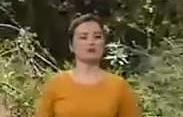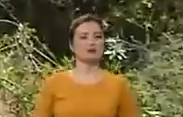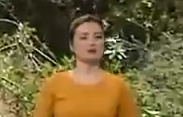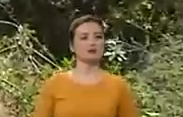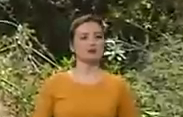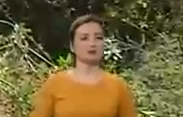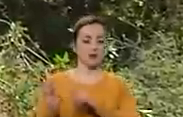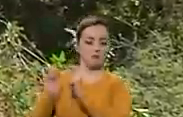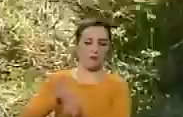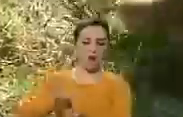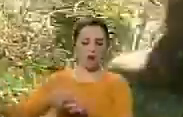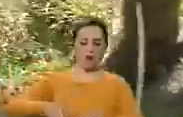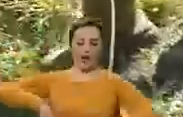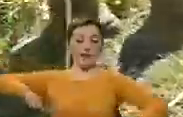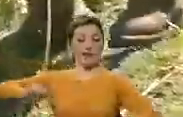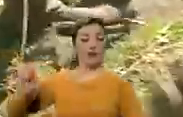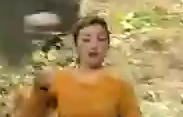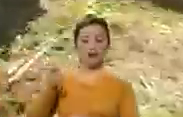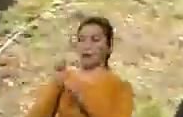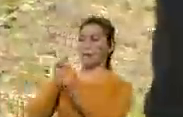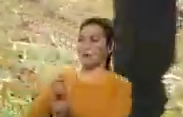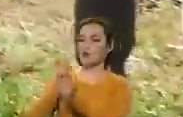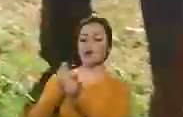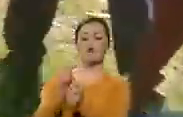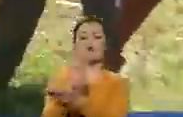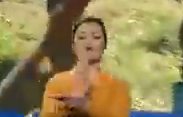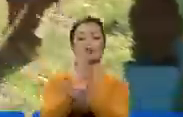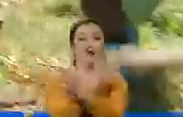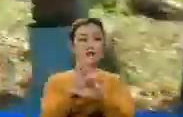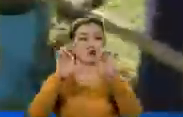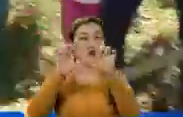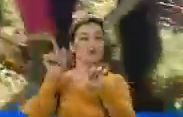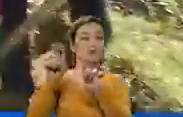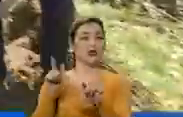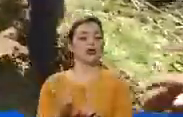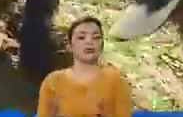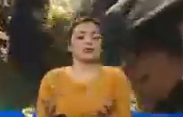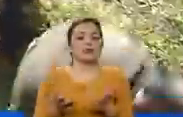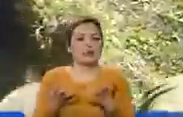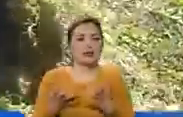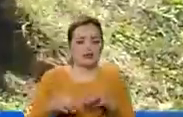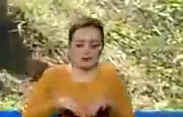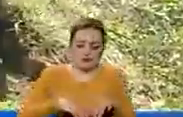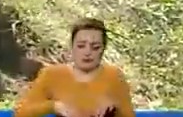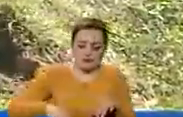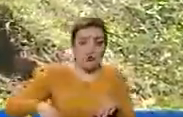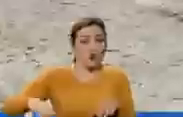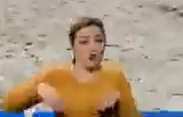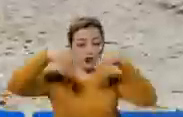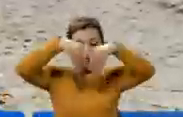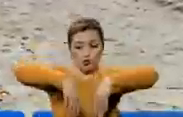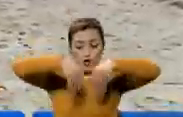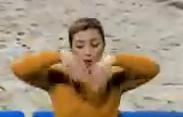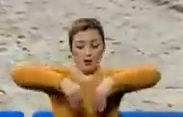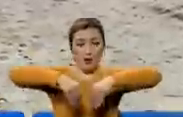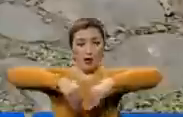Con palas, machetes y picos, los vecinos del barrio de La Libertad de Catahuango tratan de hacer una cuneta que impida que cuando llueva